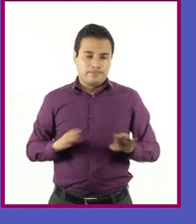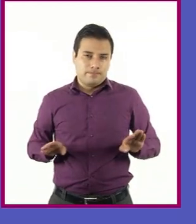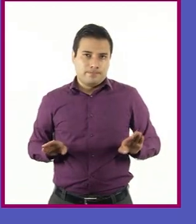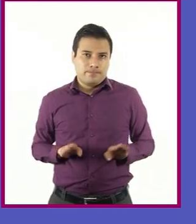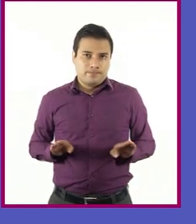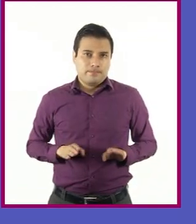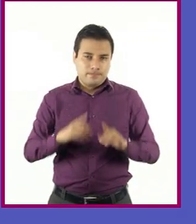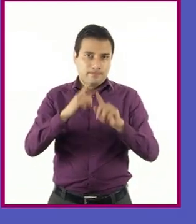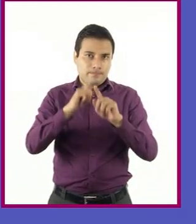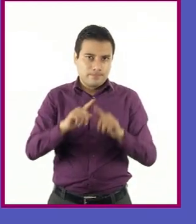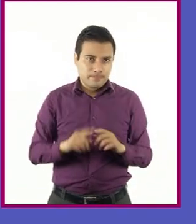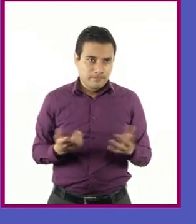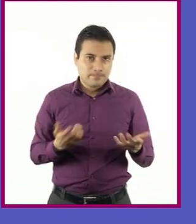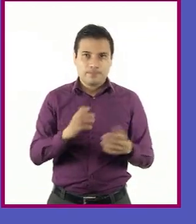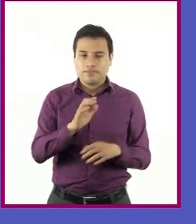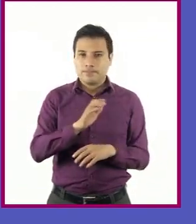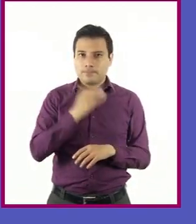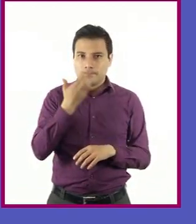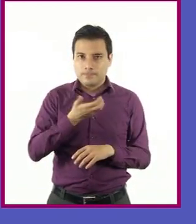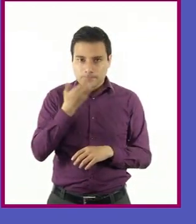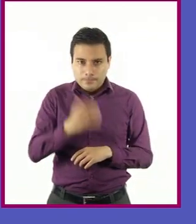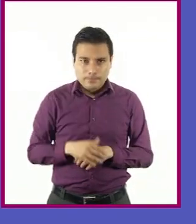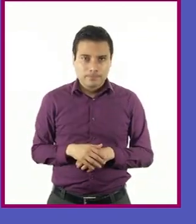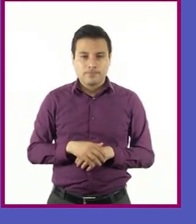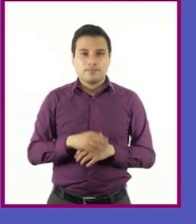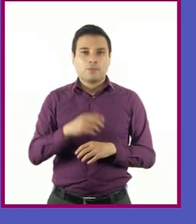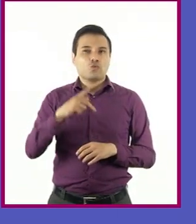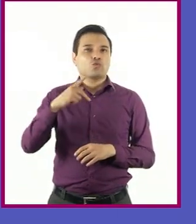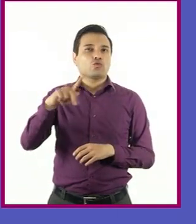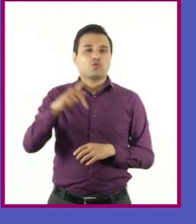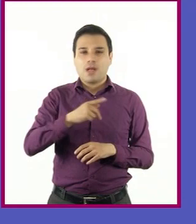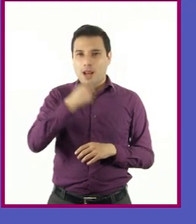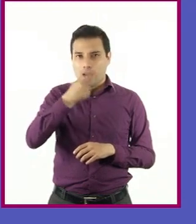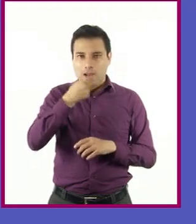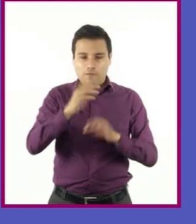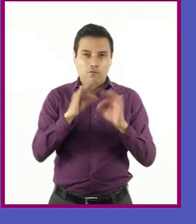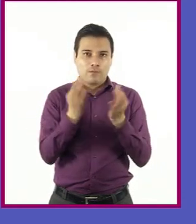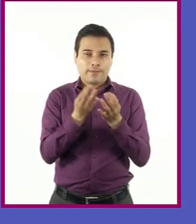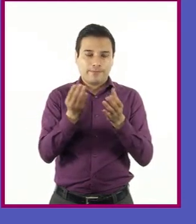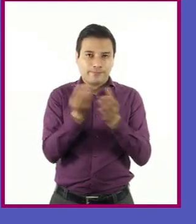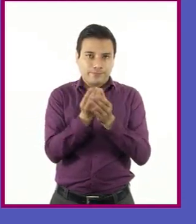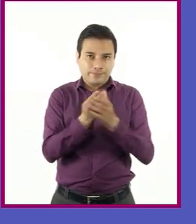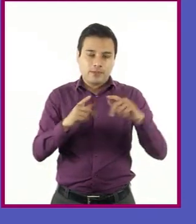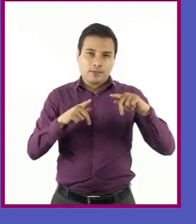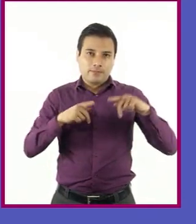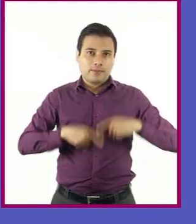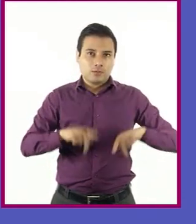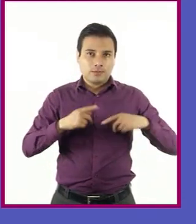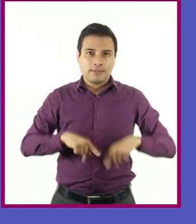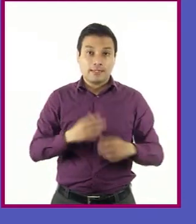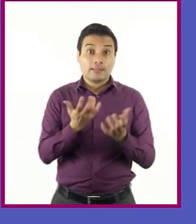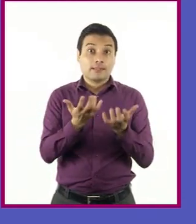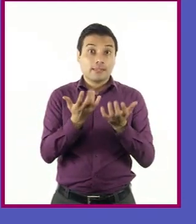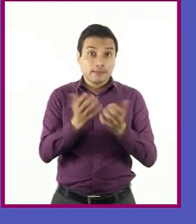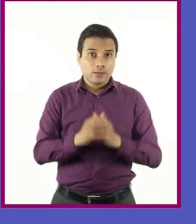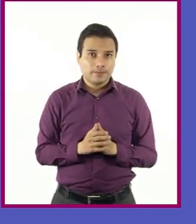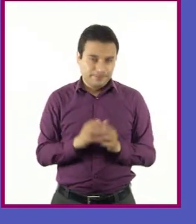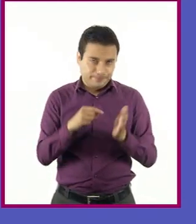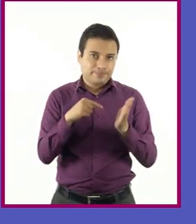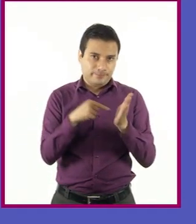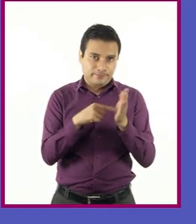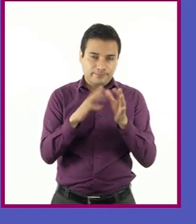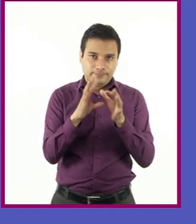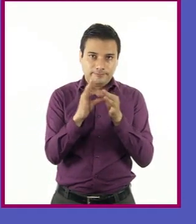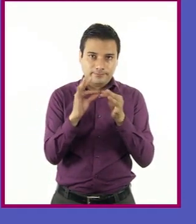las costumbres, las formas de expresión, las aspiraciones y deseos de sus lectores.